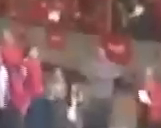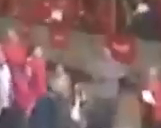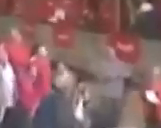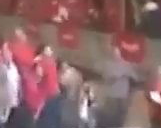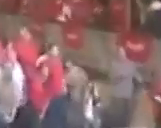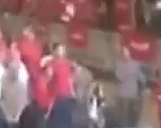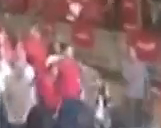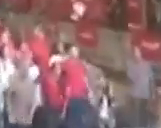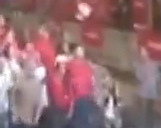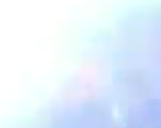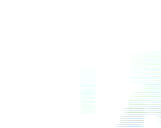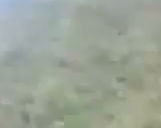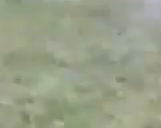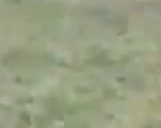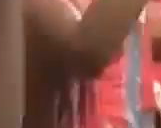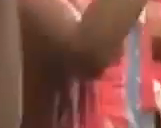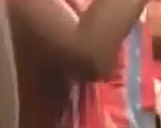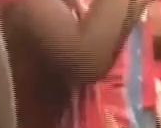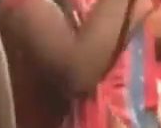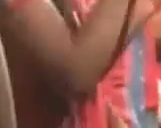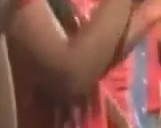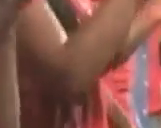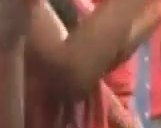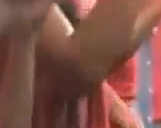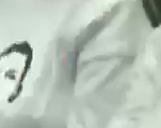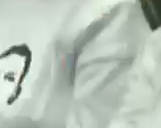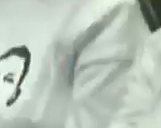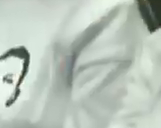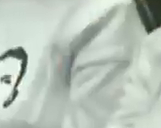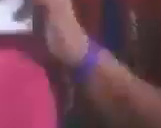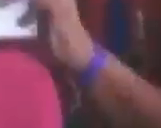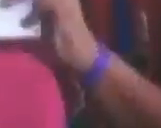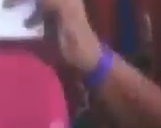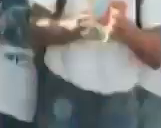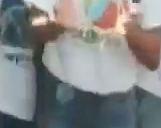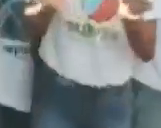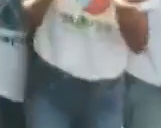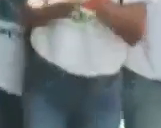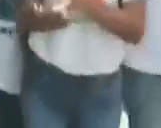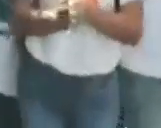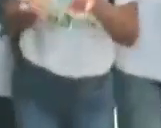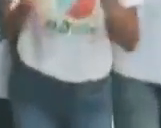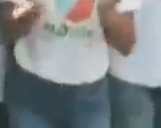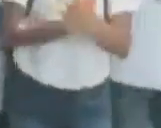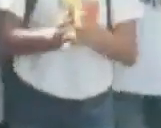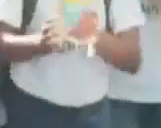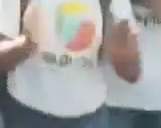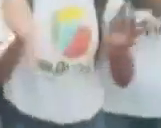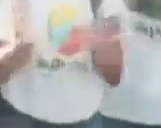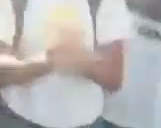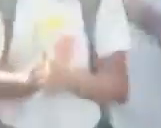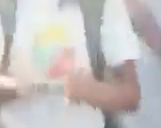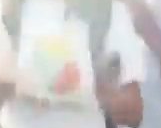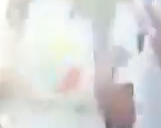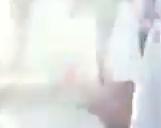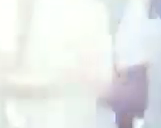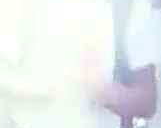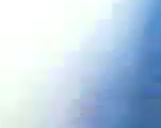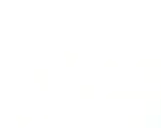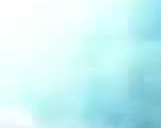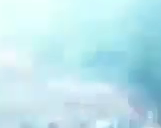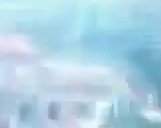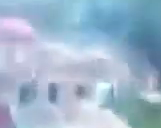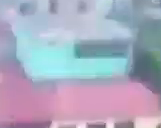victoria revolucionaria, con la victoria socialista. Muchachas, muchachos, hasta la victoria